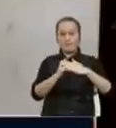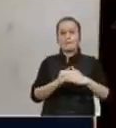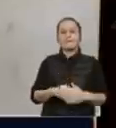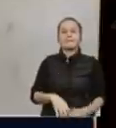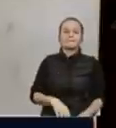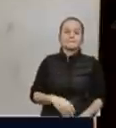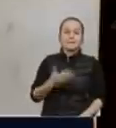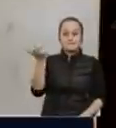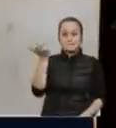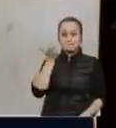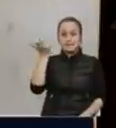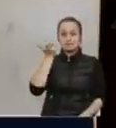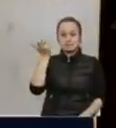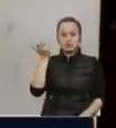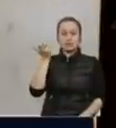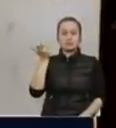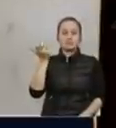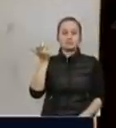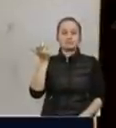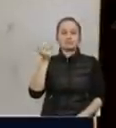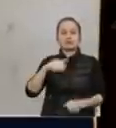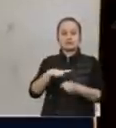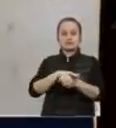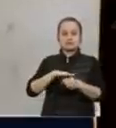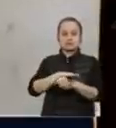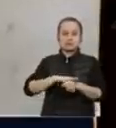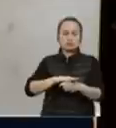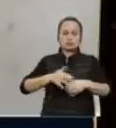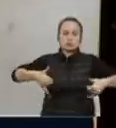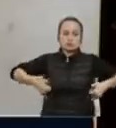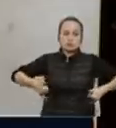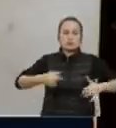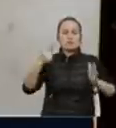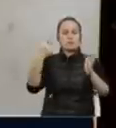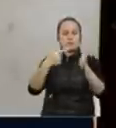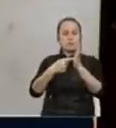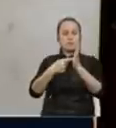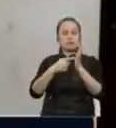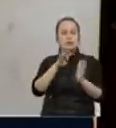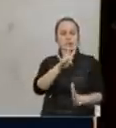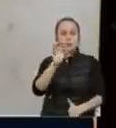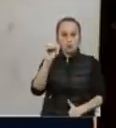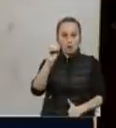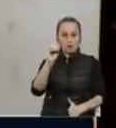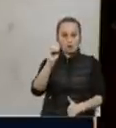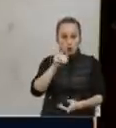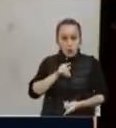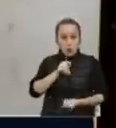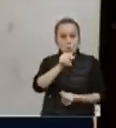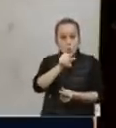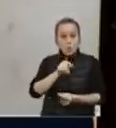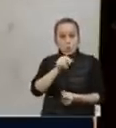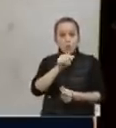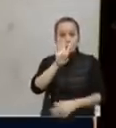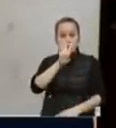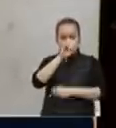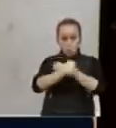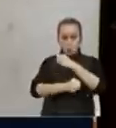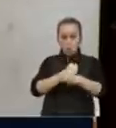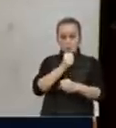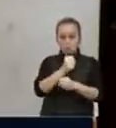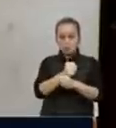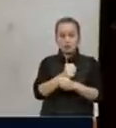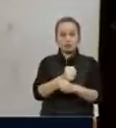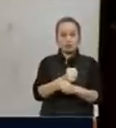veteranos pensionados por invalidez, más o menos 1.040 beneficiados en el cuatrienio, y hay